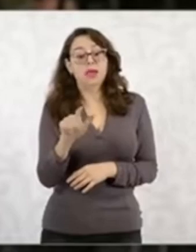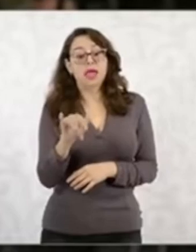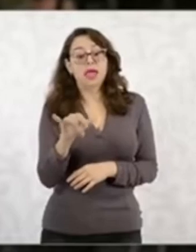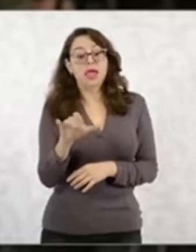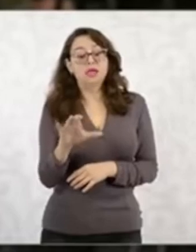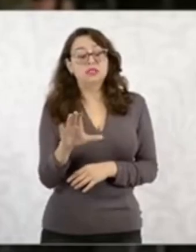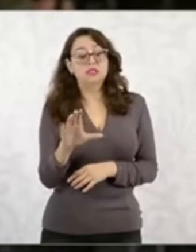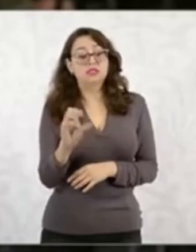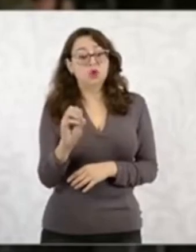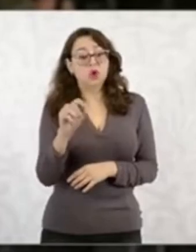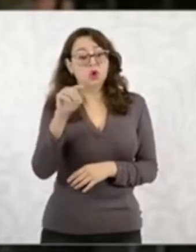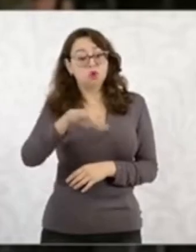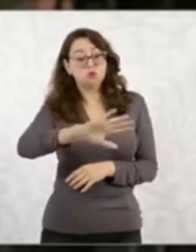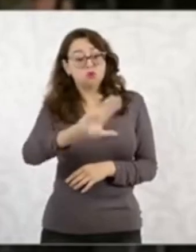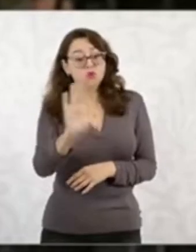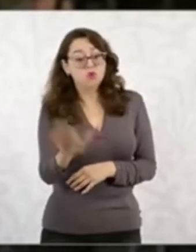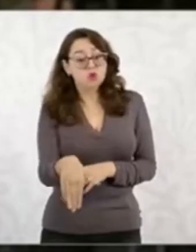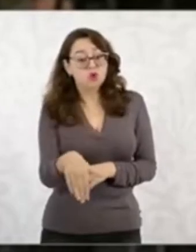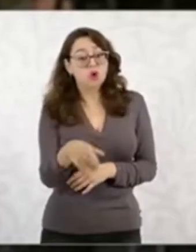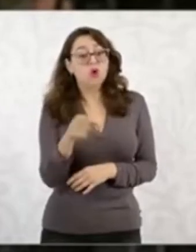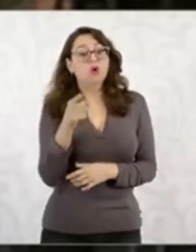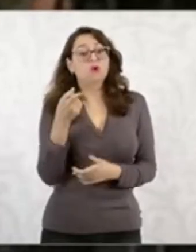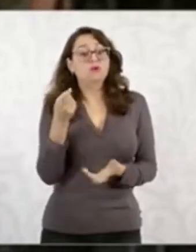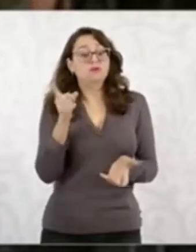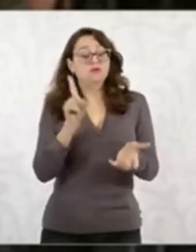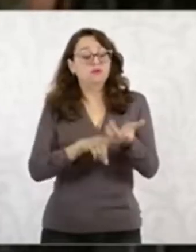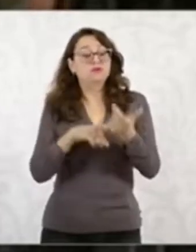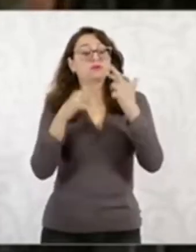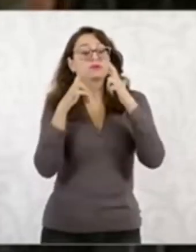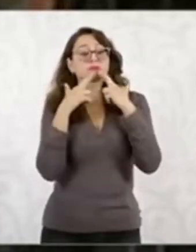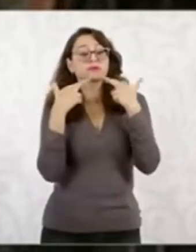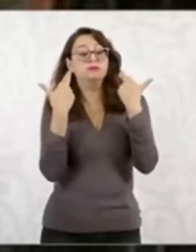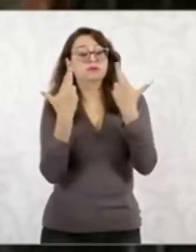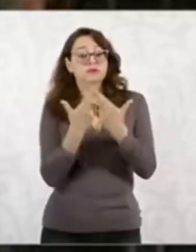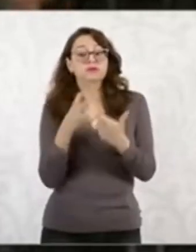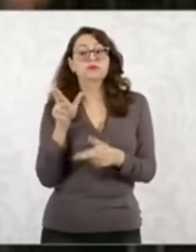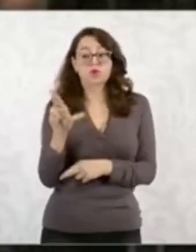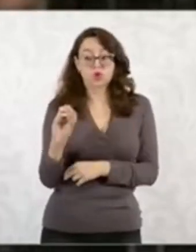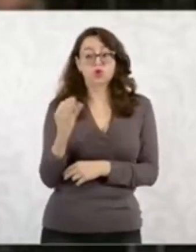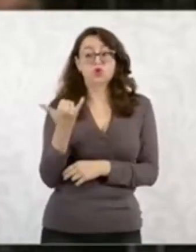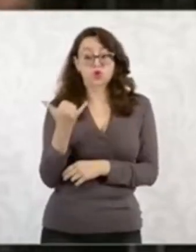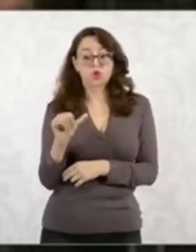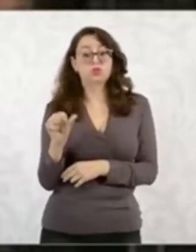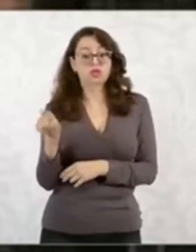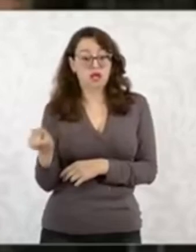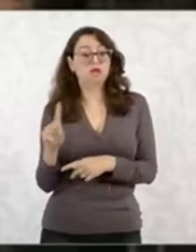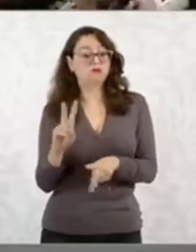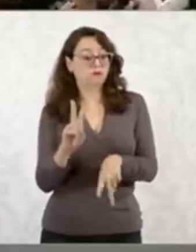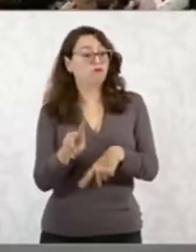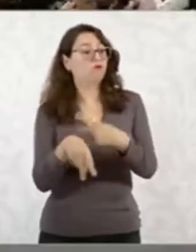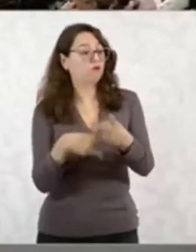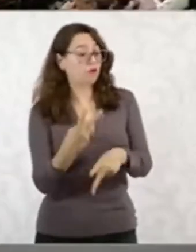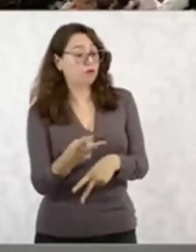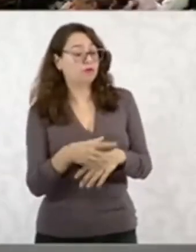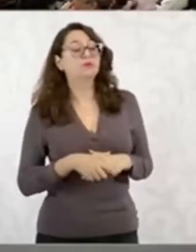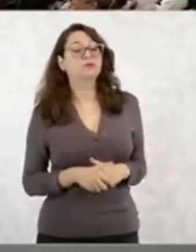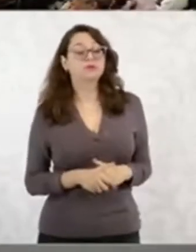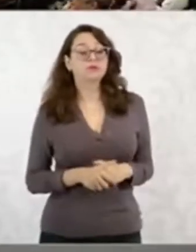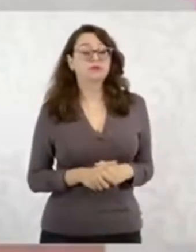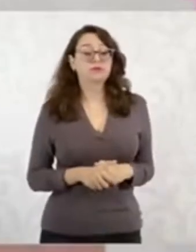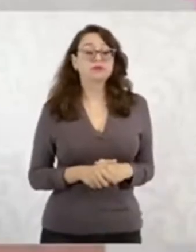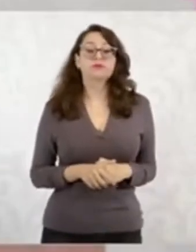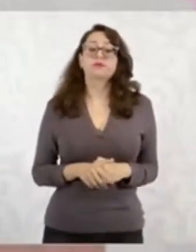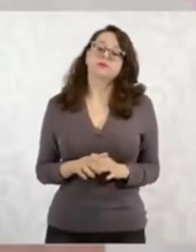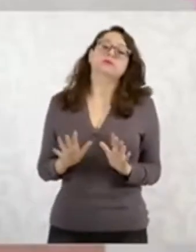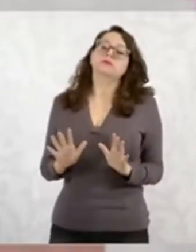el legislador electo en su momento, y en la que acudiría también Rubén Rocha Moya. Primero, le